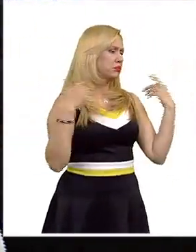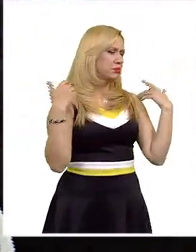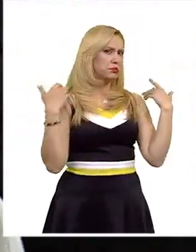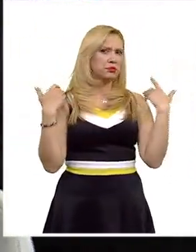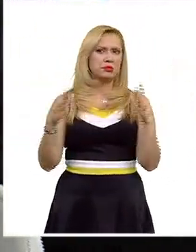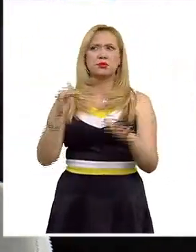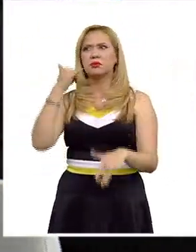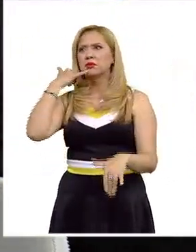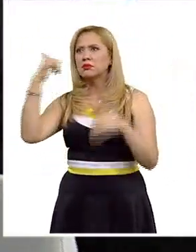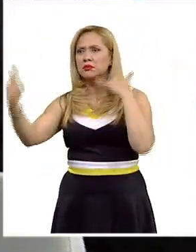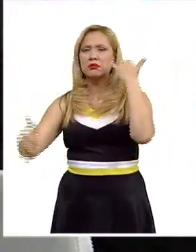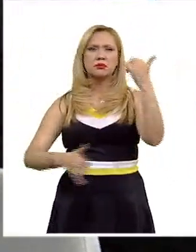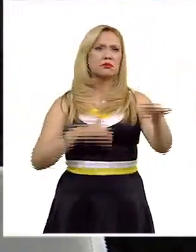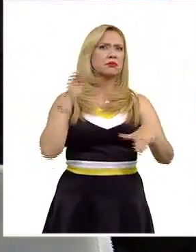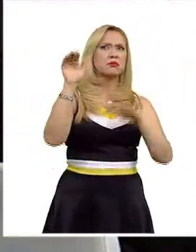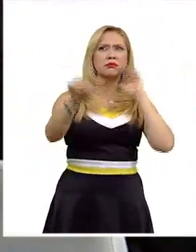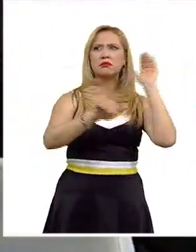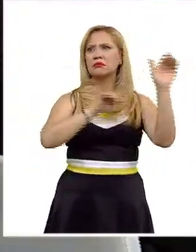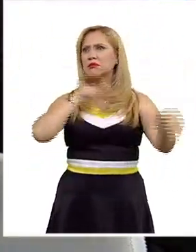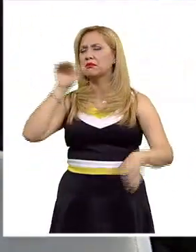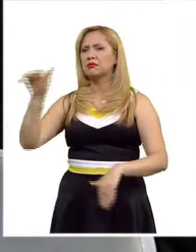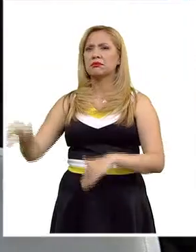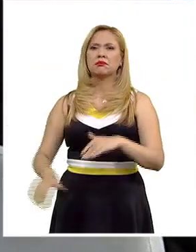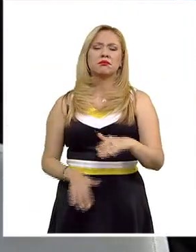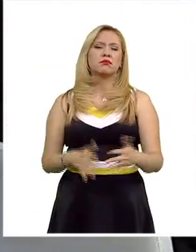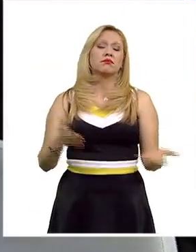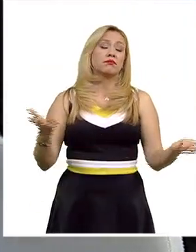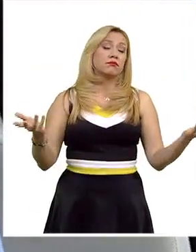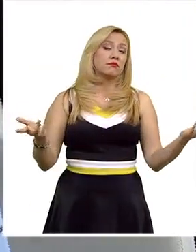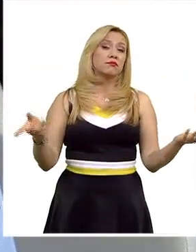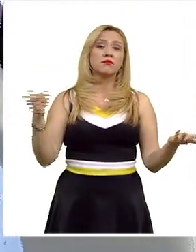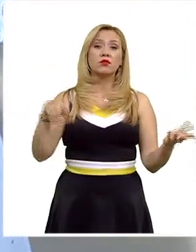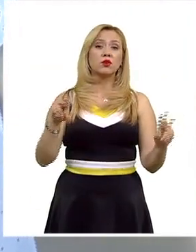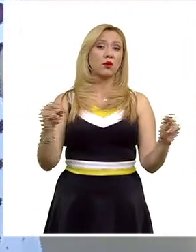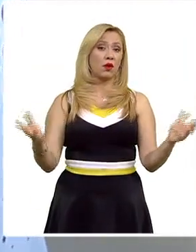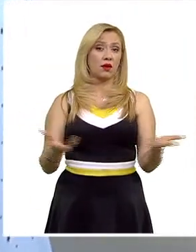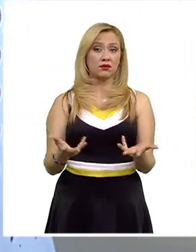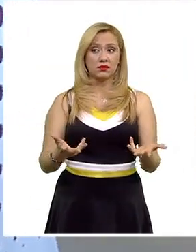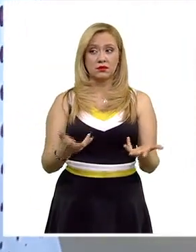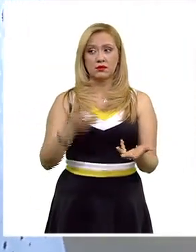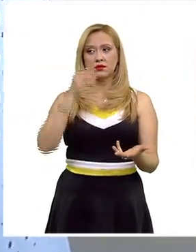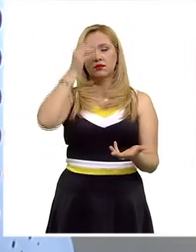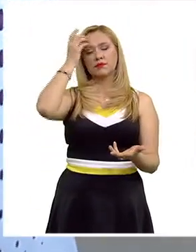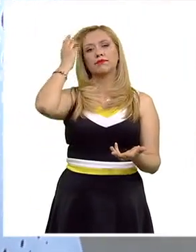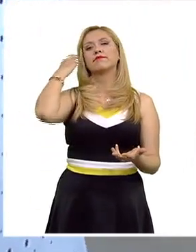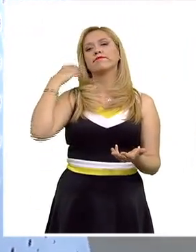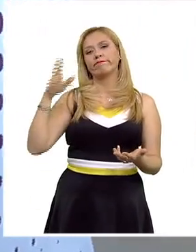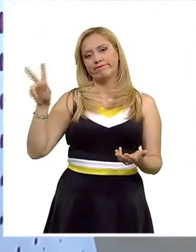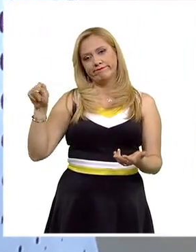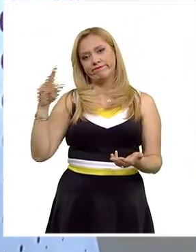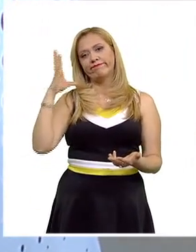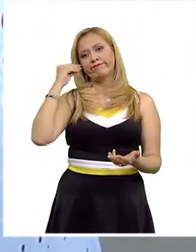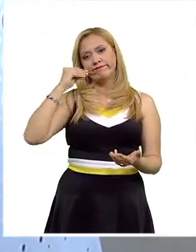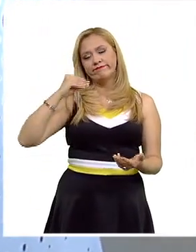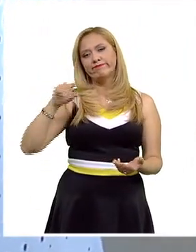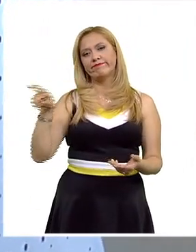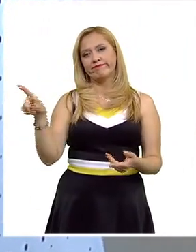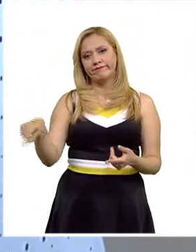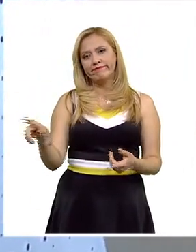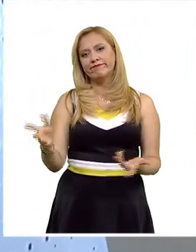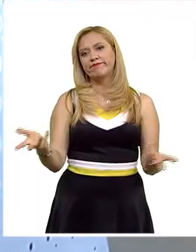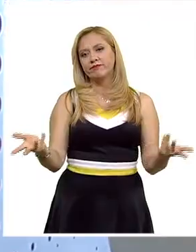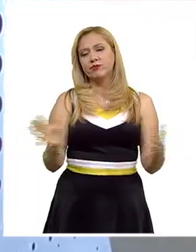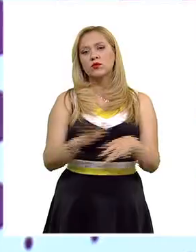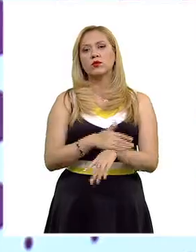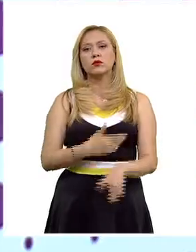circulares, llamados de atención a las instituciones que no hacen su papel, y entre ellos los medios de comunicación, porque exponen